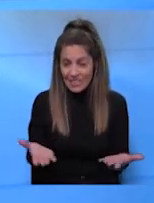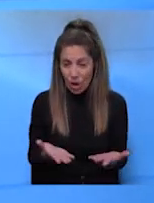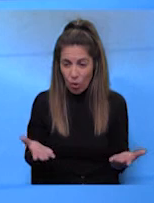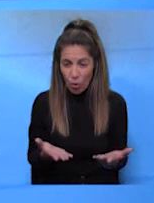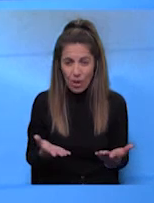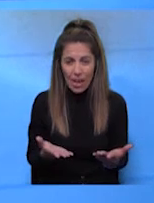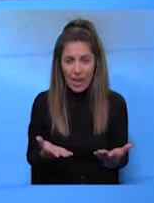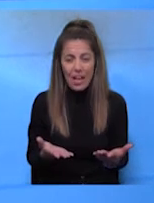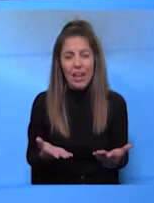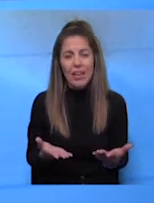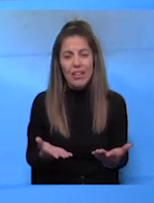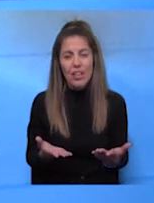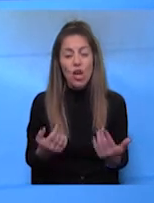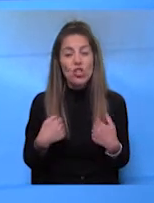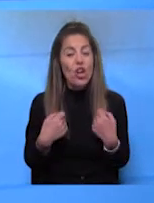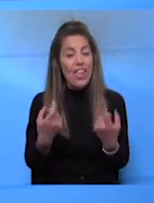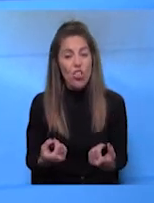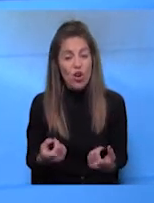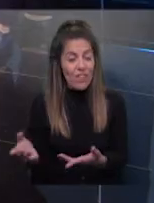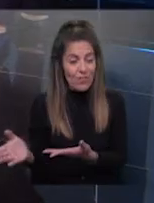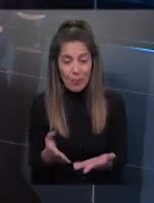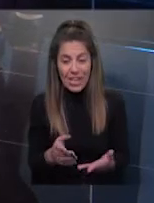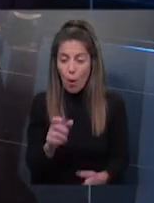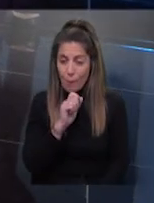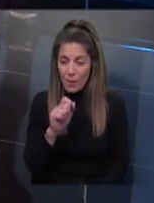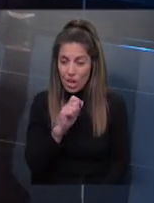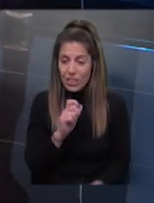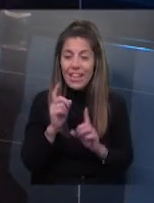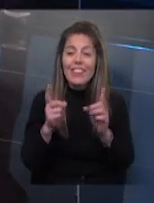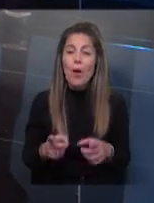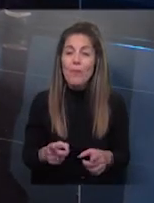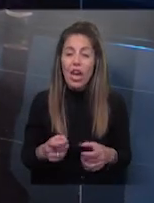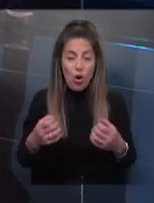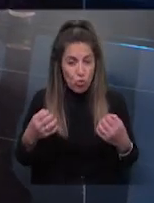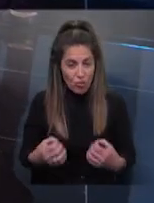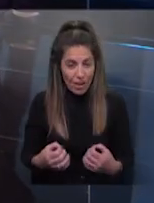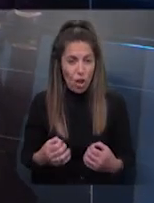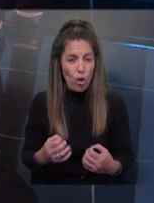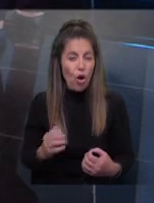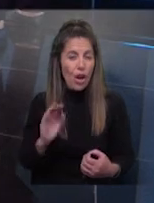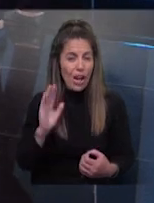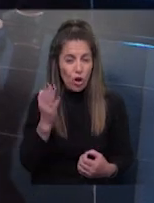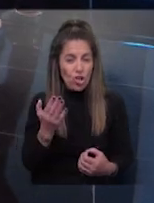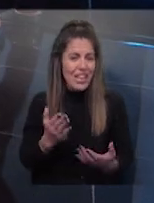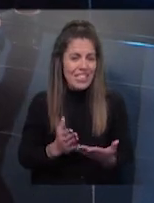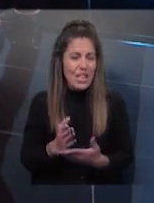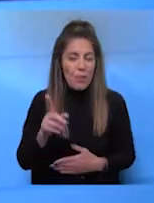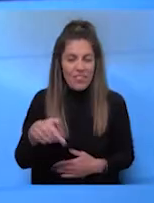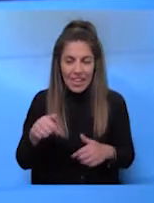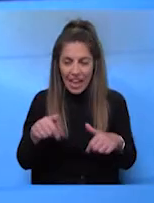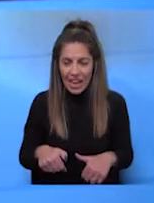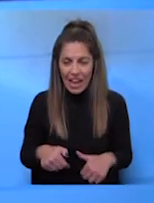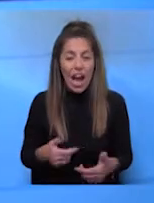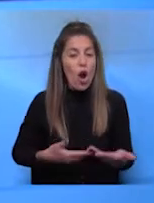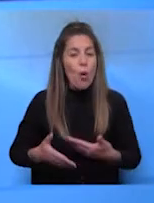guiño, guiño, yo le doy la bienvenida a un periodista también consagrado que siempre viene acá a